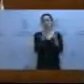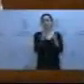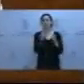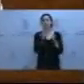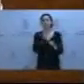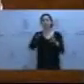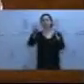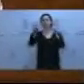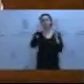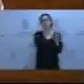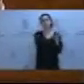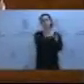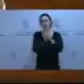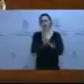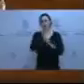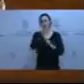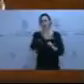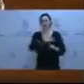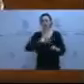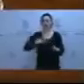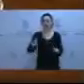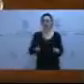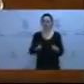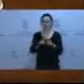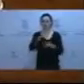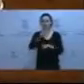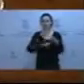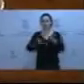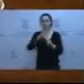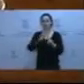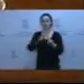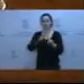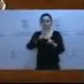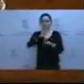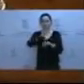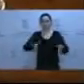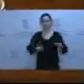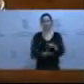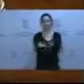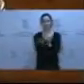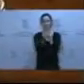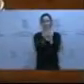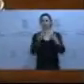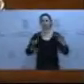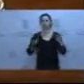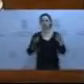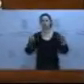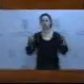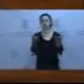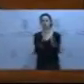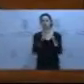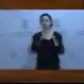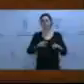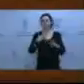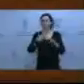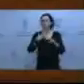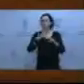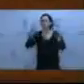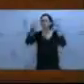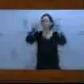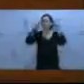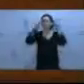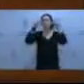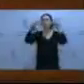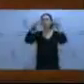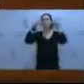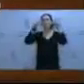contrario, porque queríamos salir de ese invierno demográfico tratando de impulsar políticas educativas y formativas que hiciesen